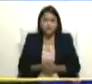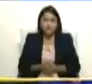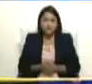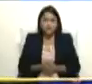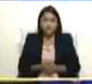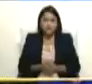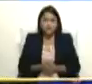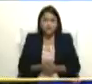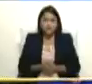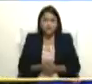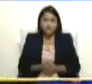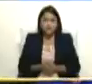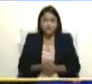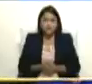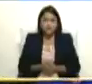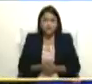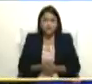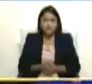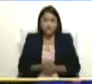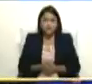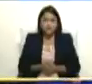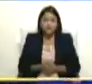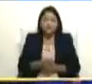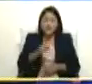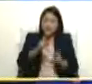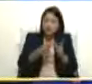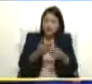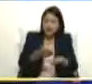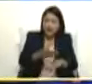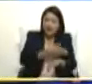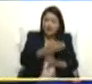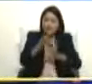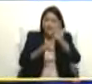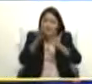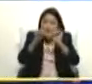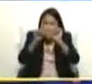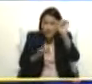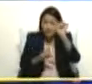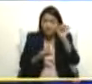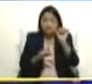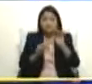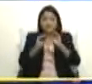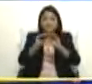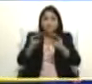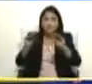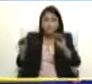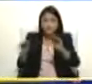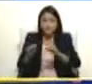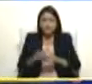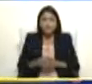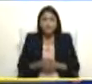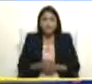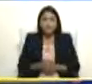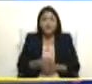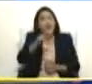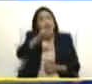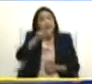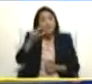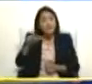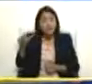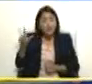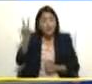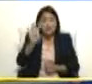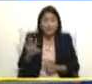los electores. En virtud de lo antes expuesto, le comunicamos al pueblo